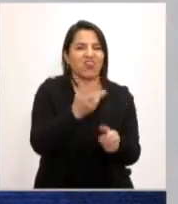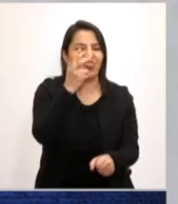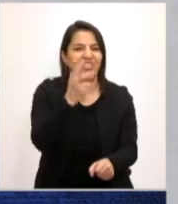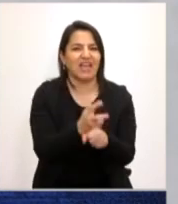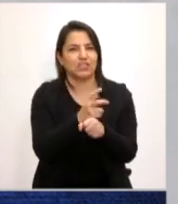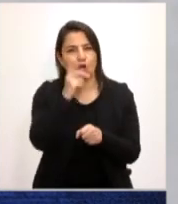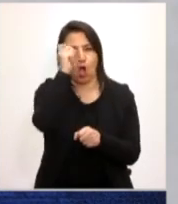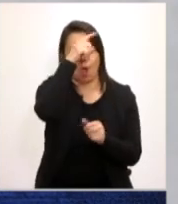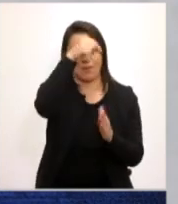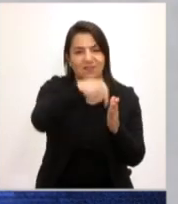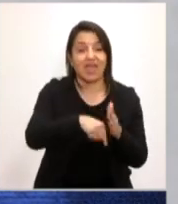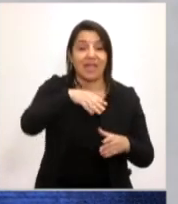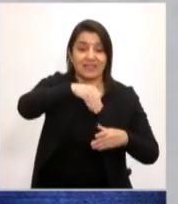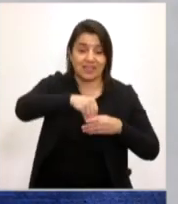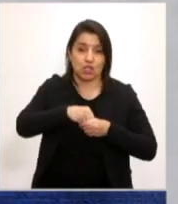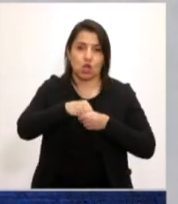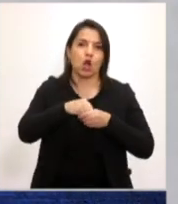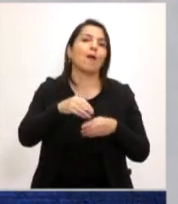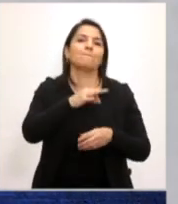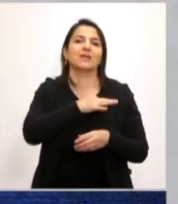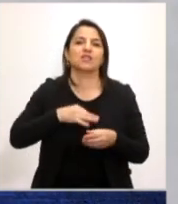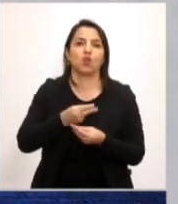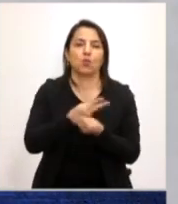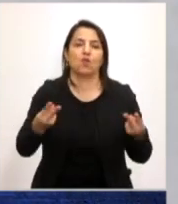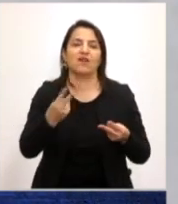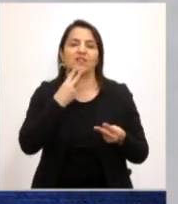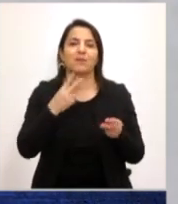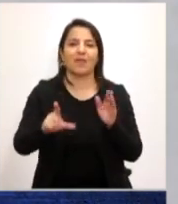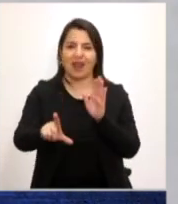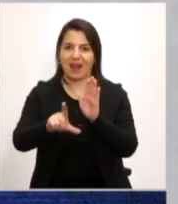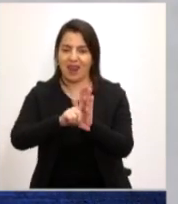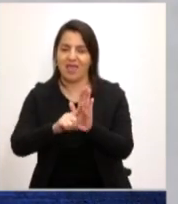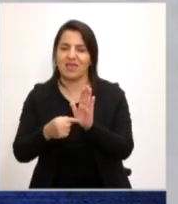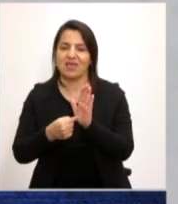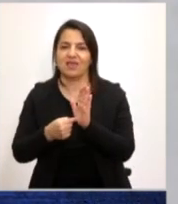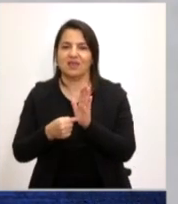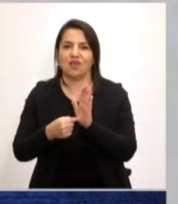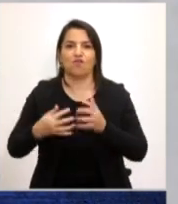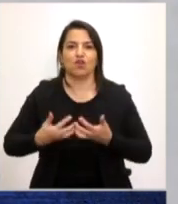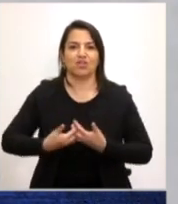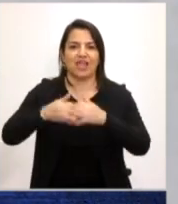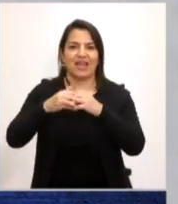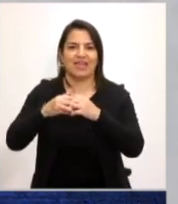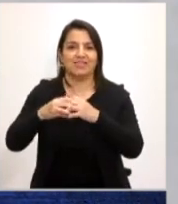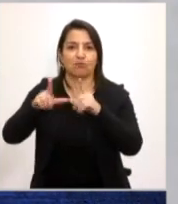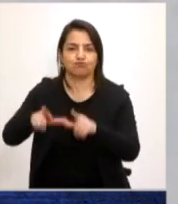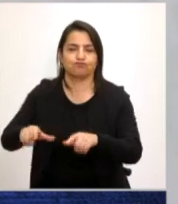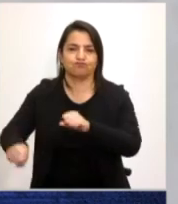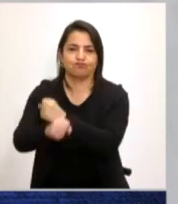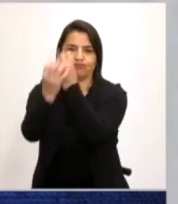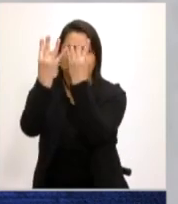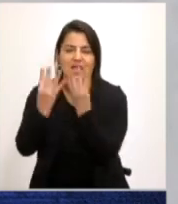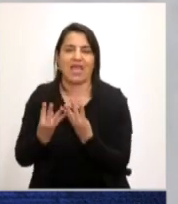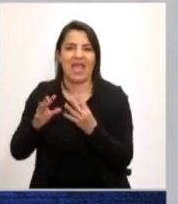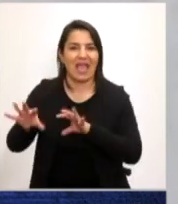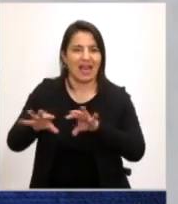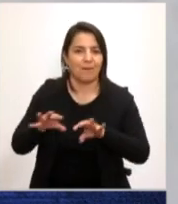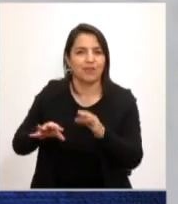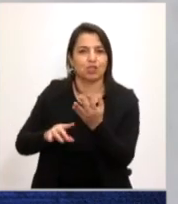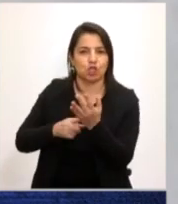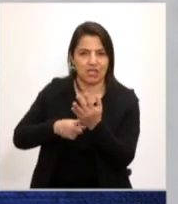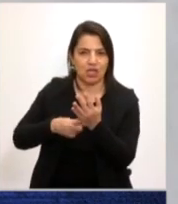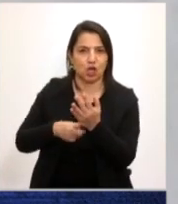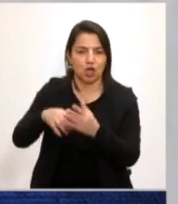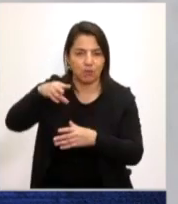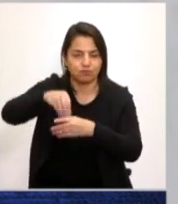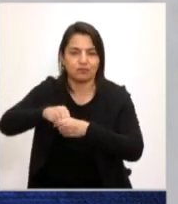Ministerio Público. También la ley que fortalece la seguridad carcelaria y prohíbe la tenencia de elementos tecnológicos en cárceles para disuadir la coordinación